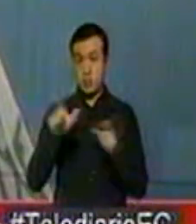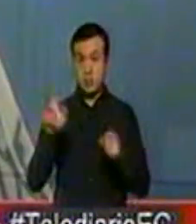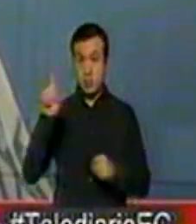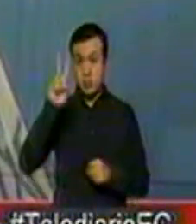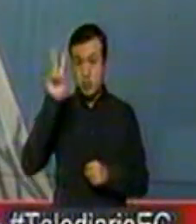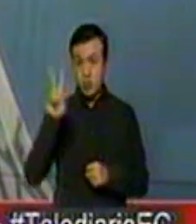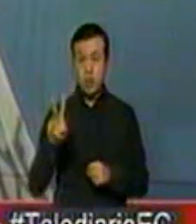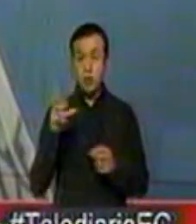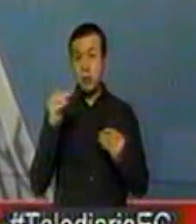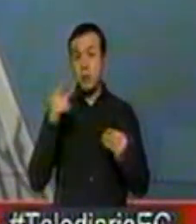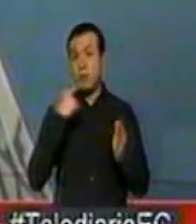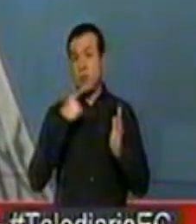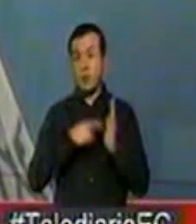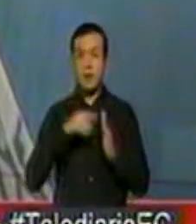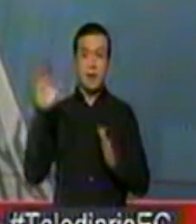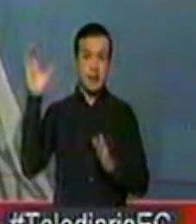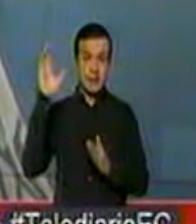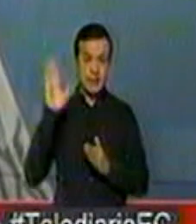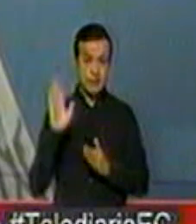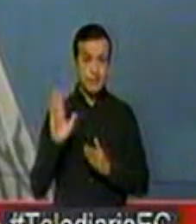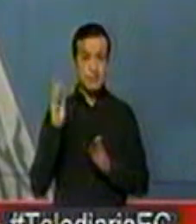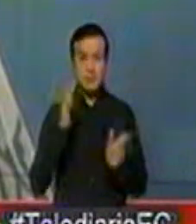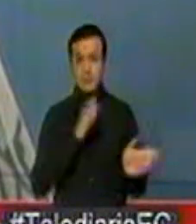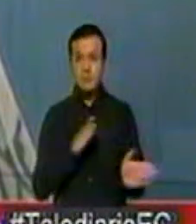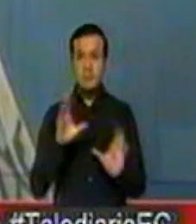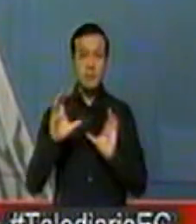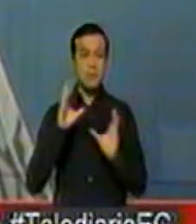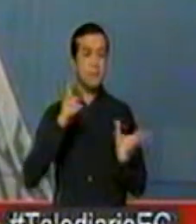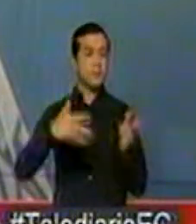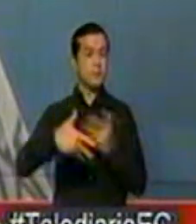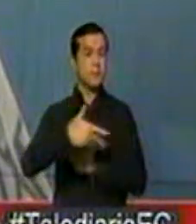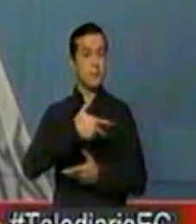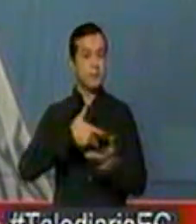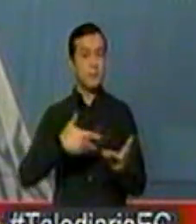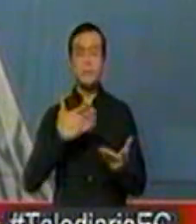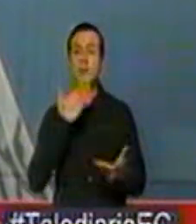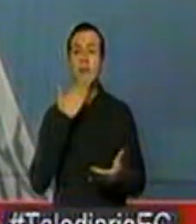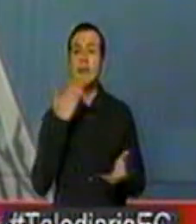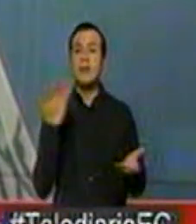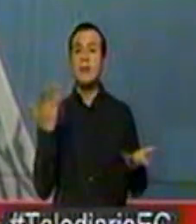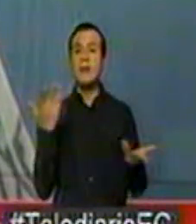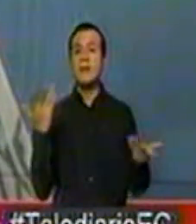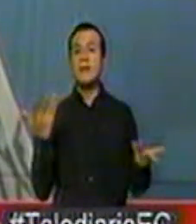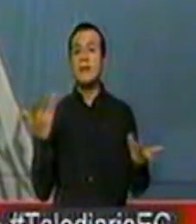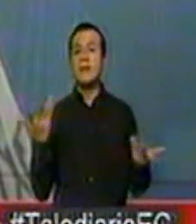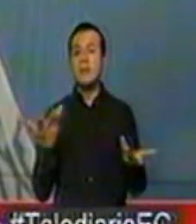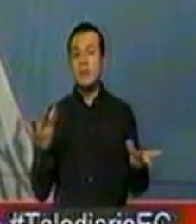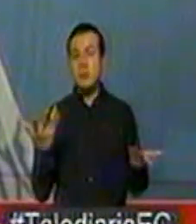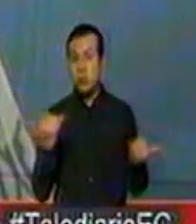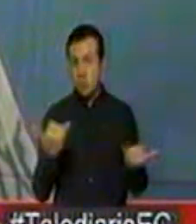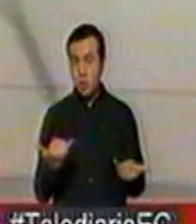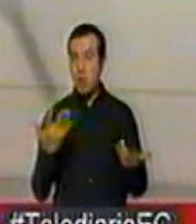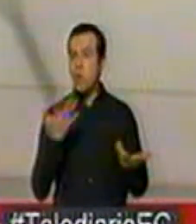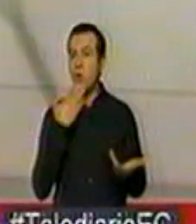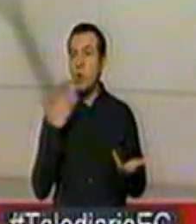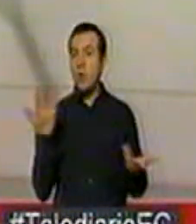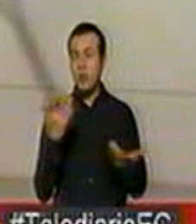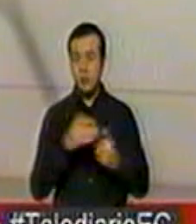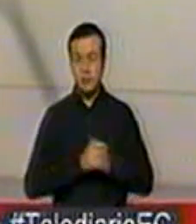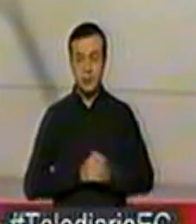venezolanos altos como Colombia, ¿se ha tenido conversaciones durante estos días? ¿Cómo están las fronteras en este preciso momento?